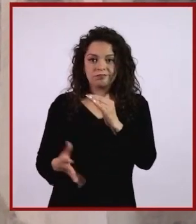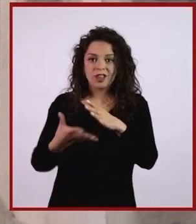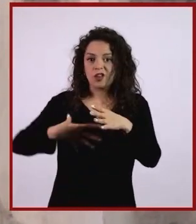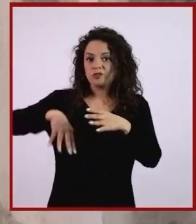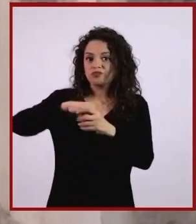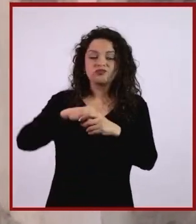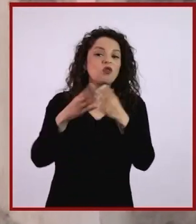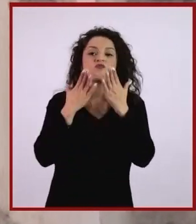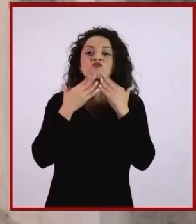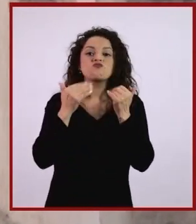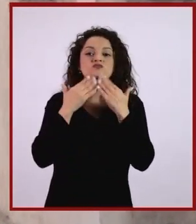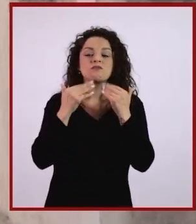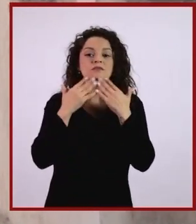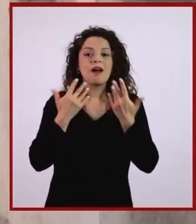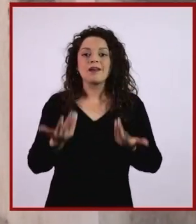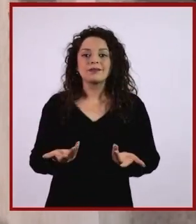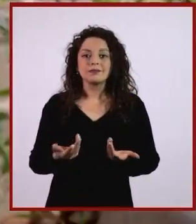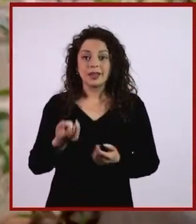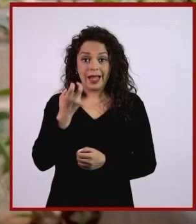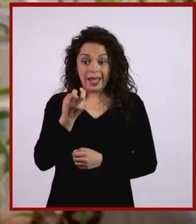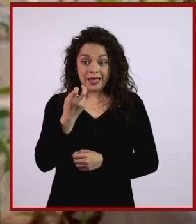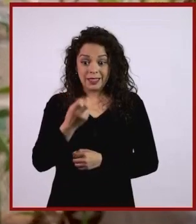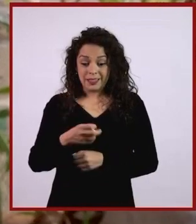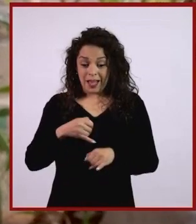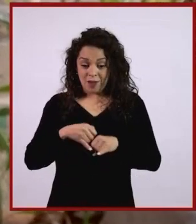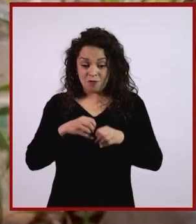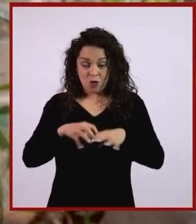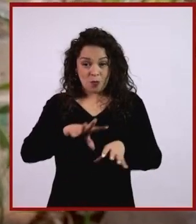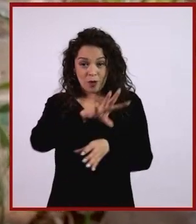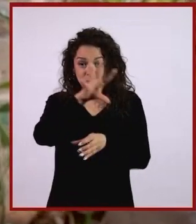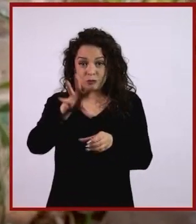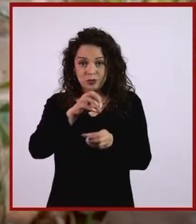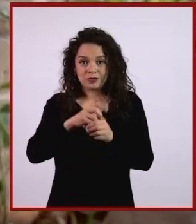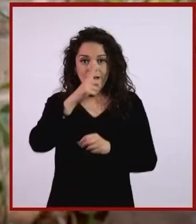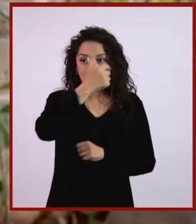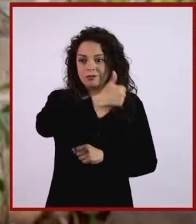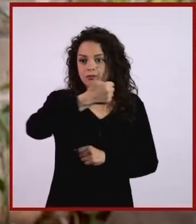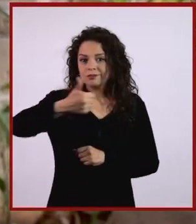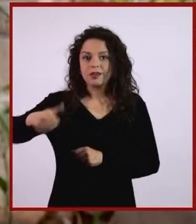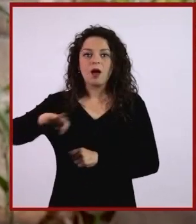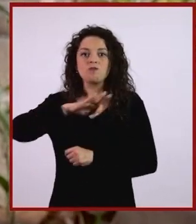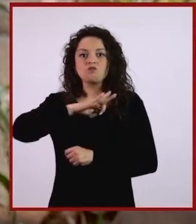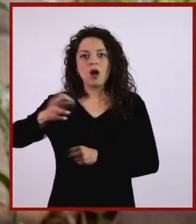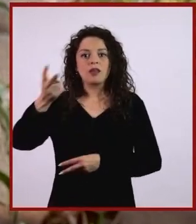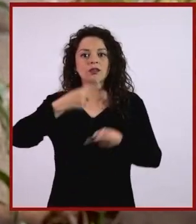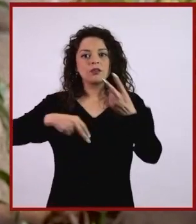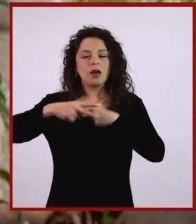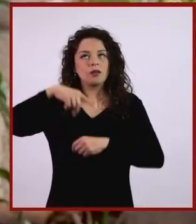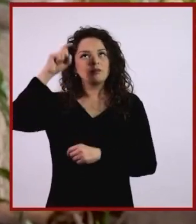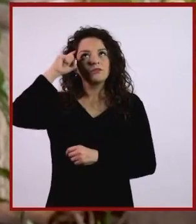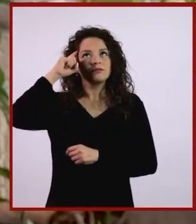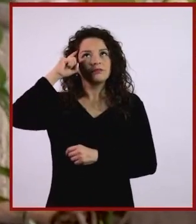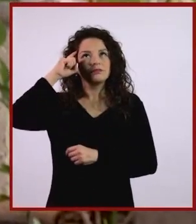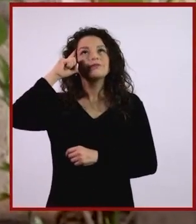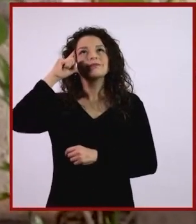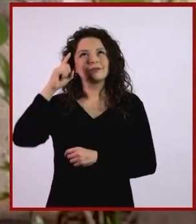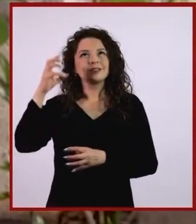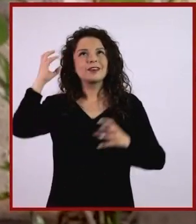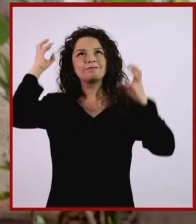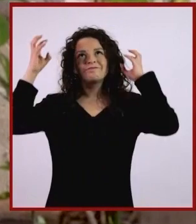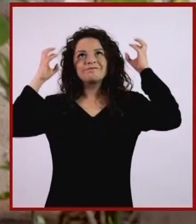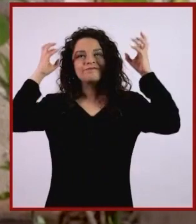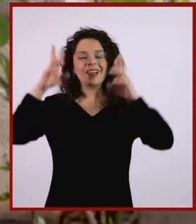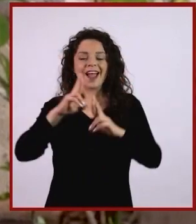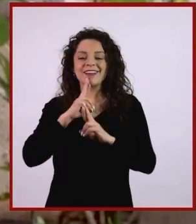la exclusión social y el capital social. Creo que con toda esta información, cada quien podría formularse su propia